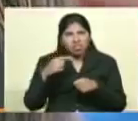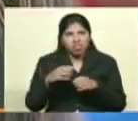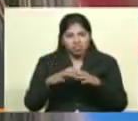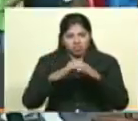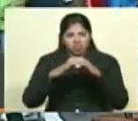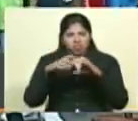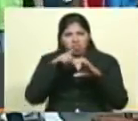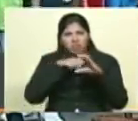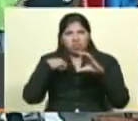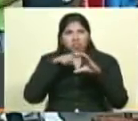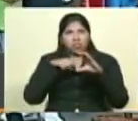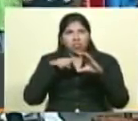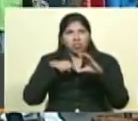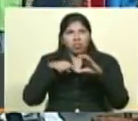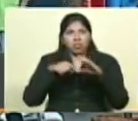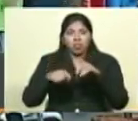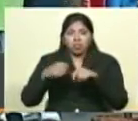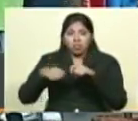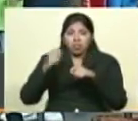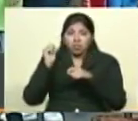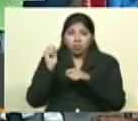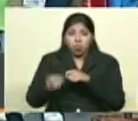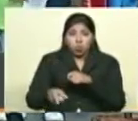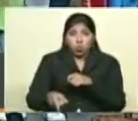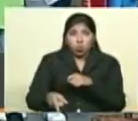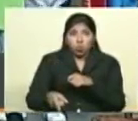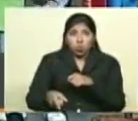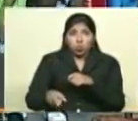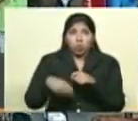una cabullita, y uno lo lanzaba.